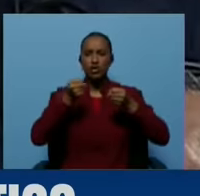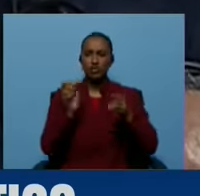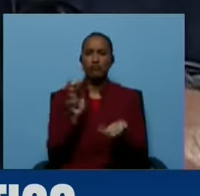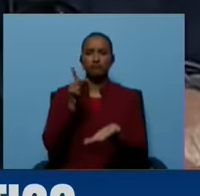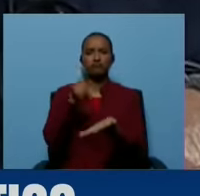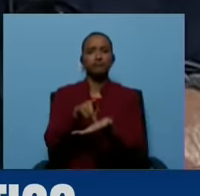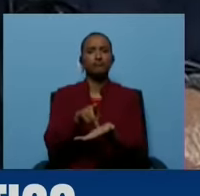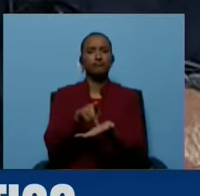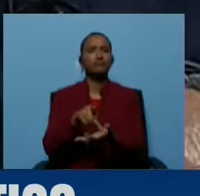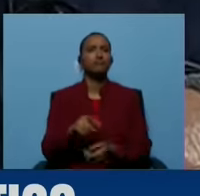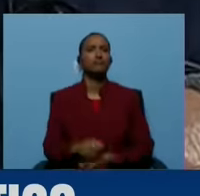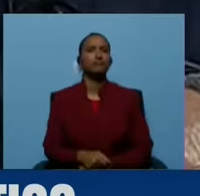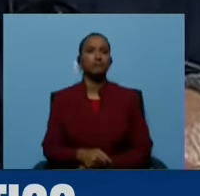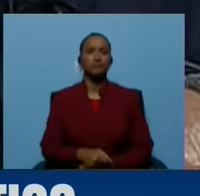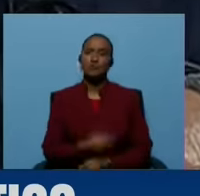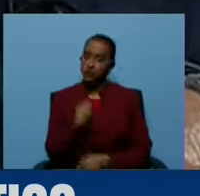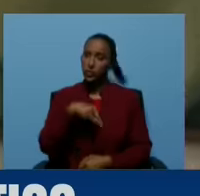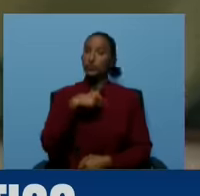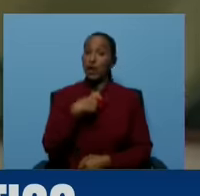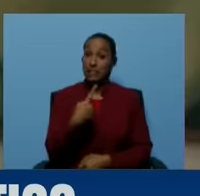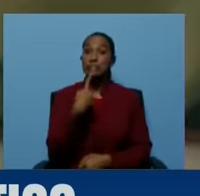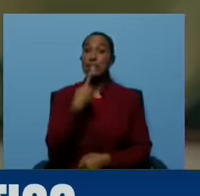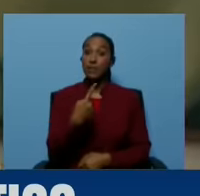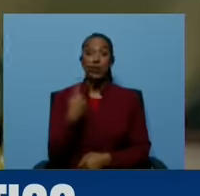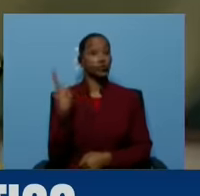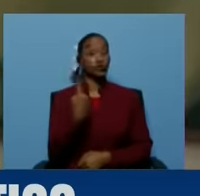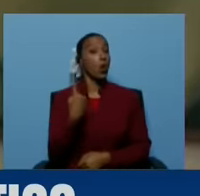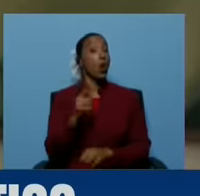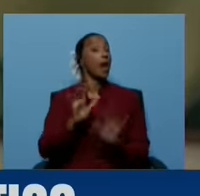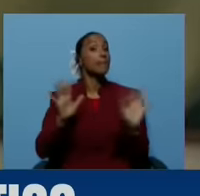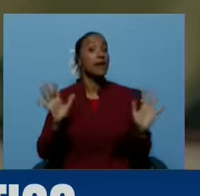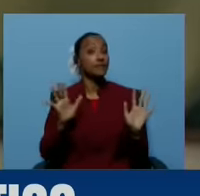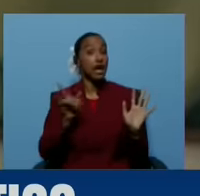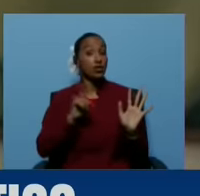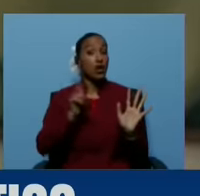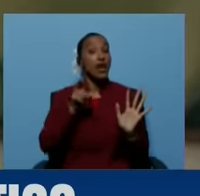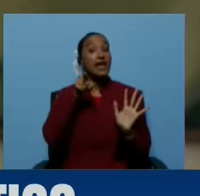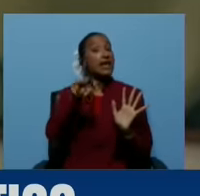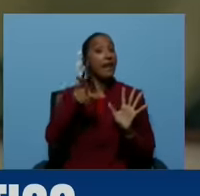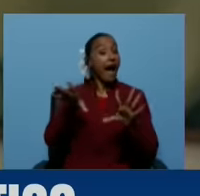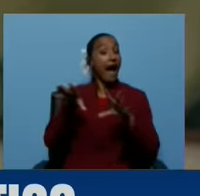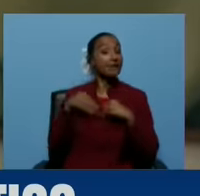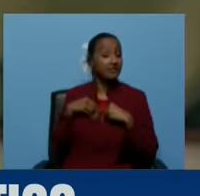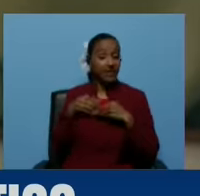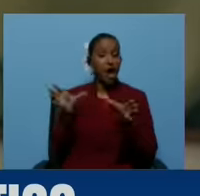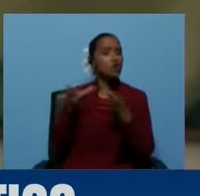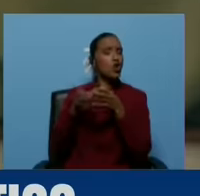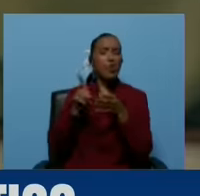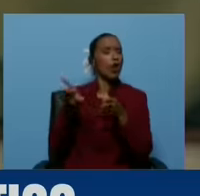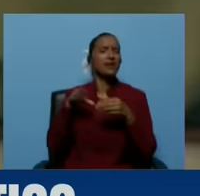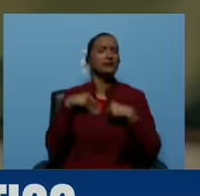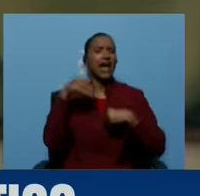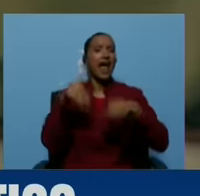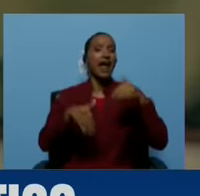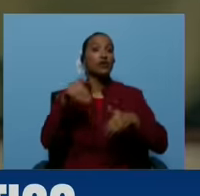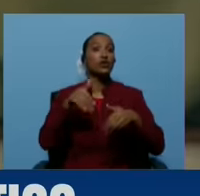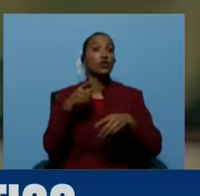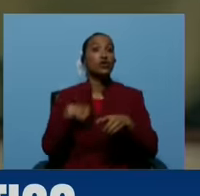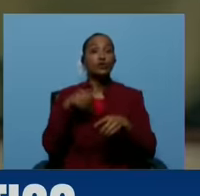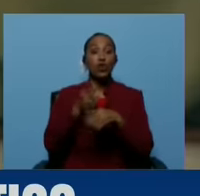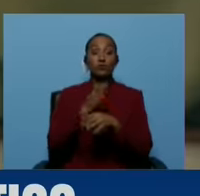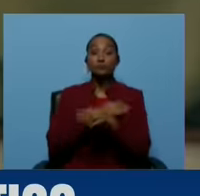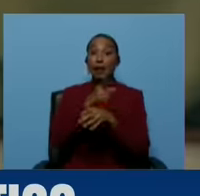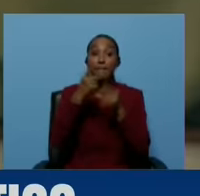Y dijimos, no solamente no iban a reconocer los resultados de esta elección, sino que alertamos y le